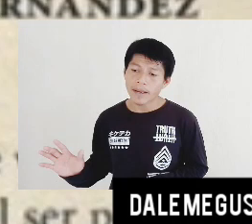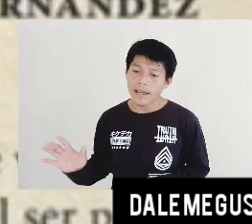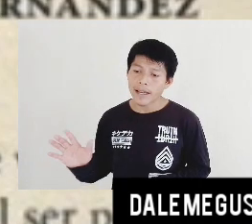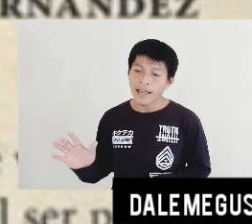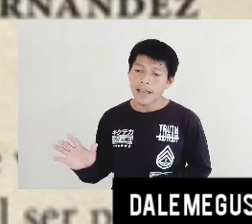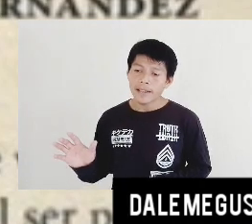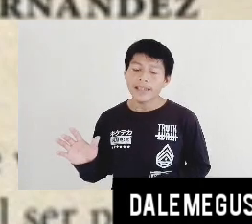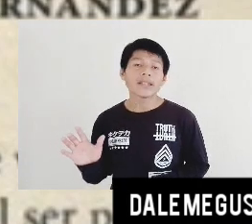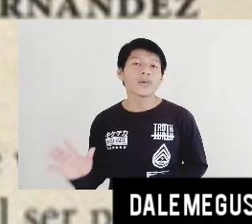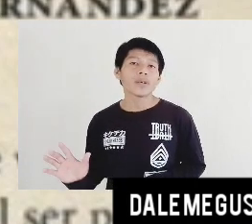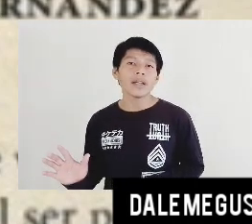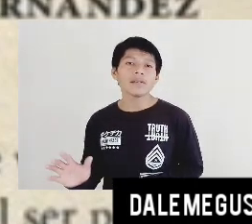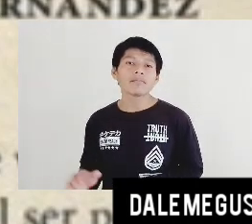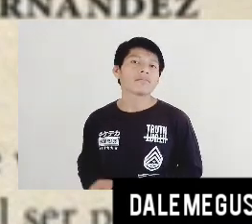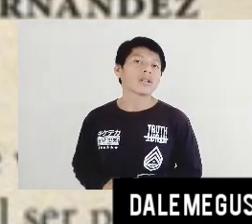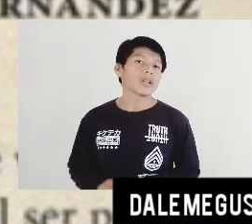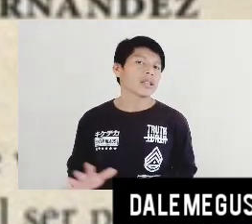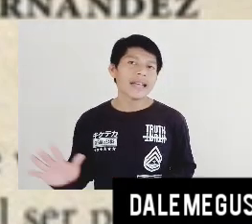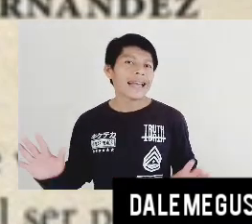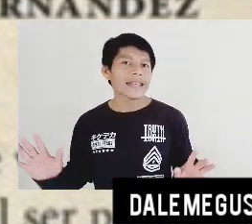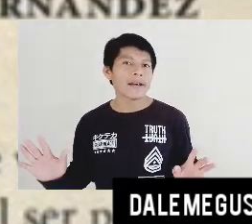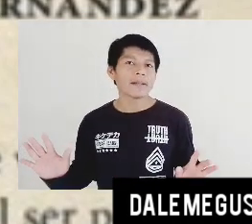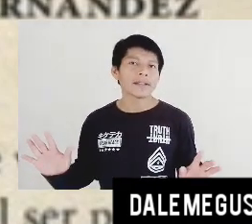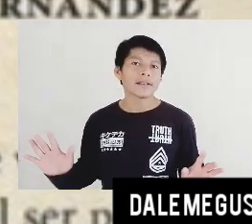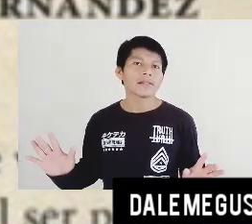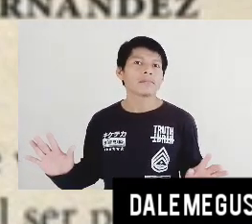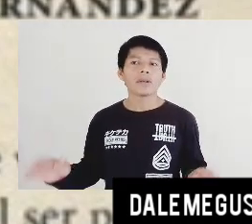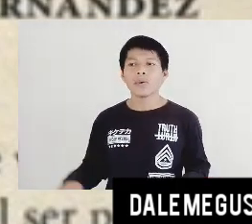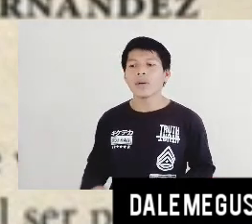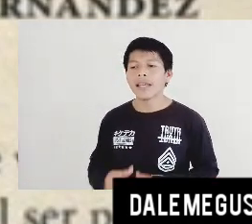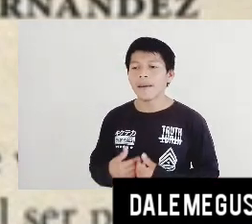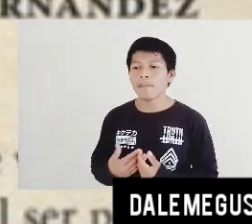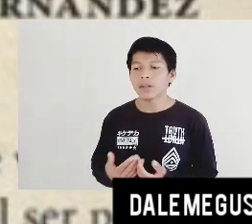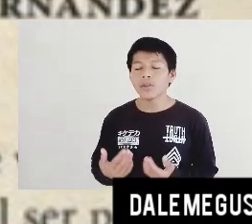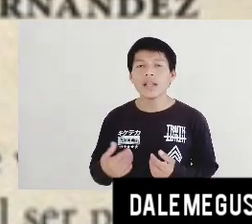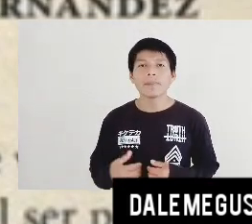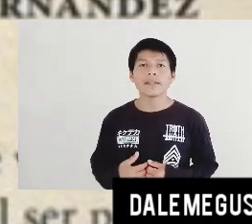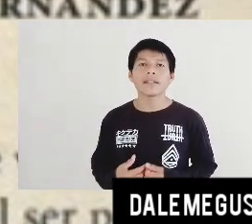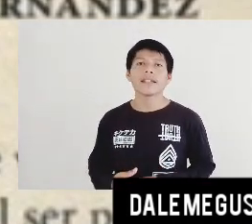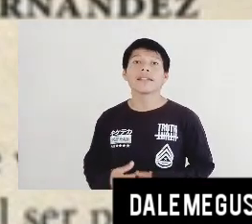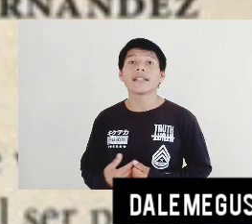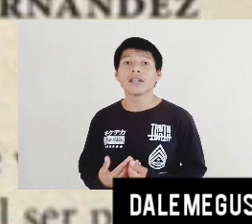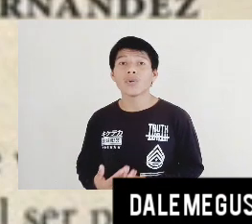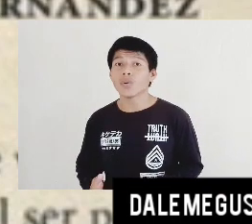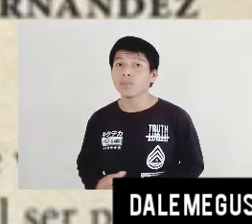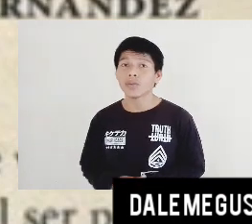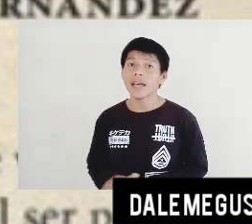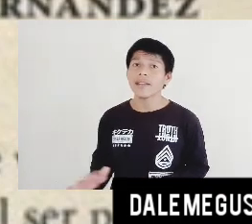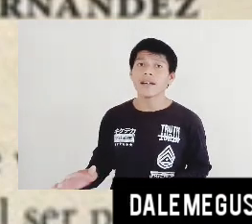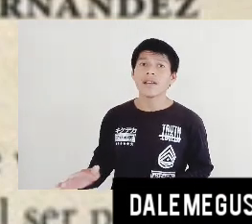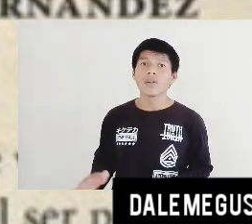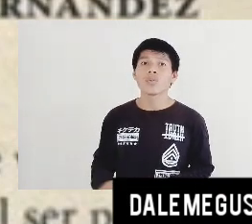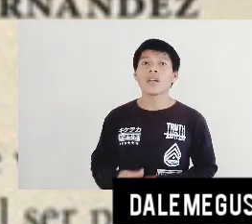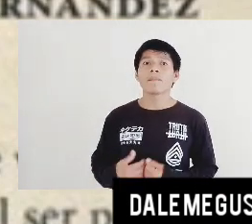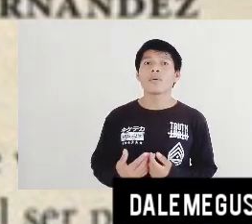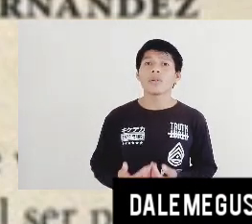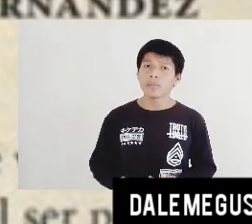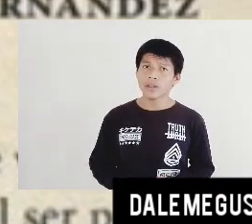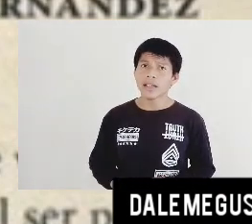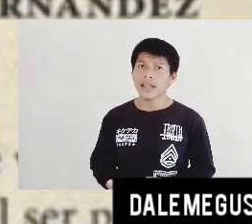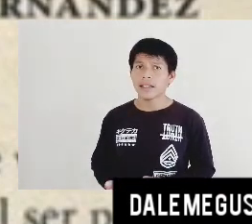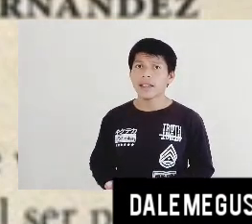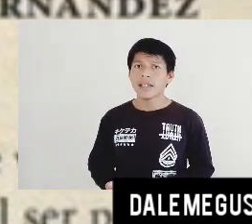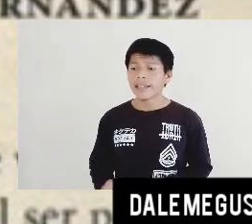un tema de inseguridad, hay nada más. Pero en la persona del presidente decir que es corrupto, nada, no le ha